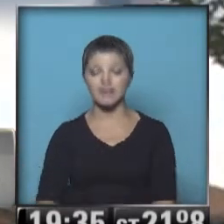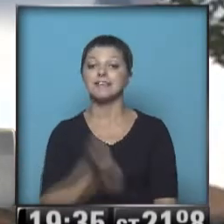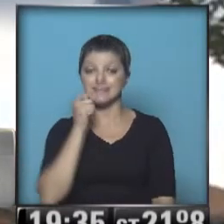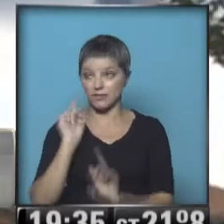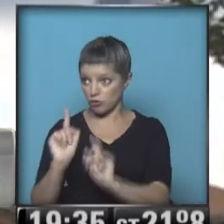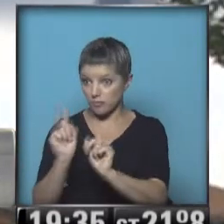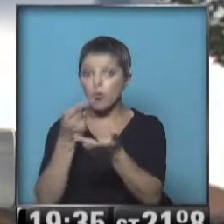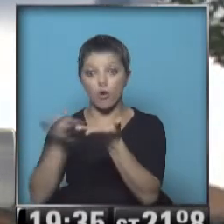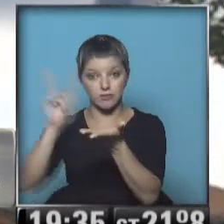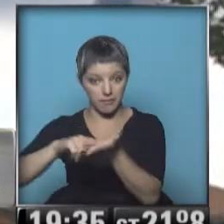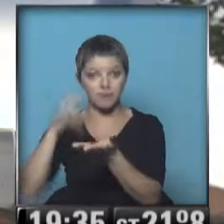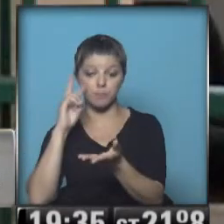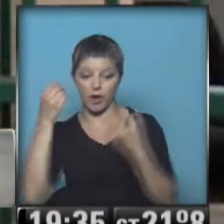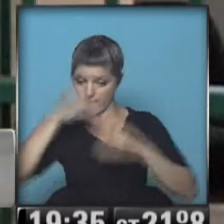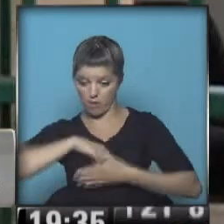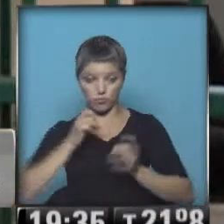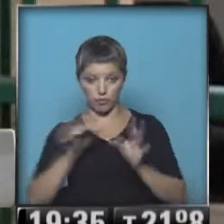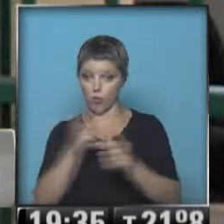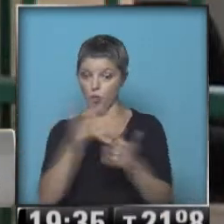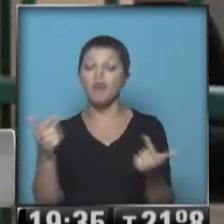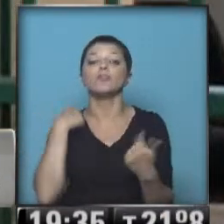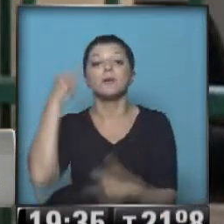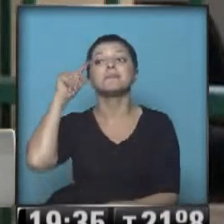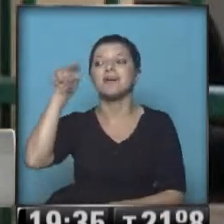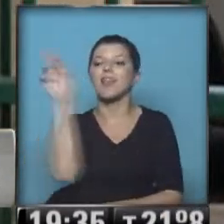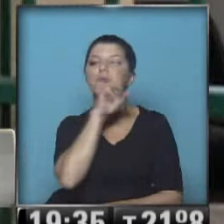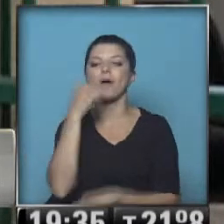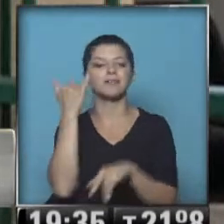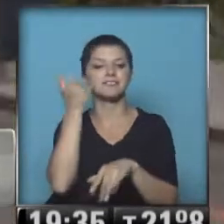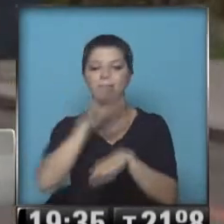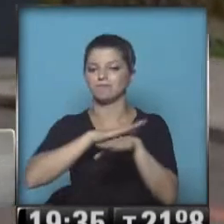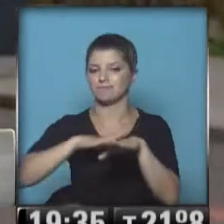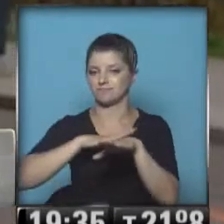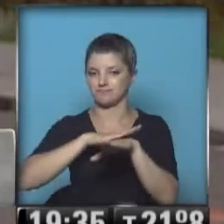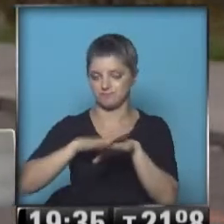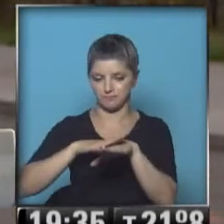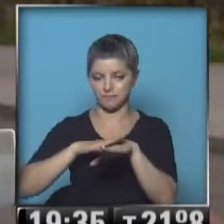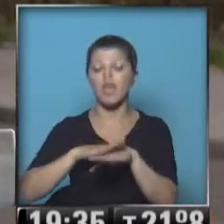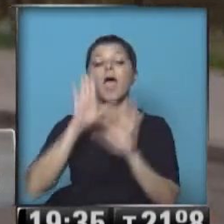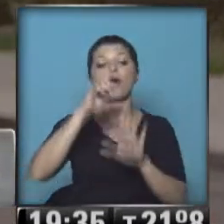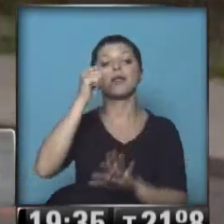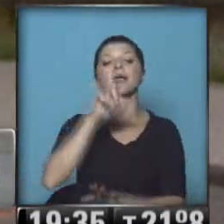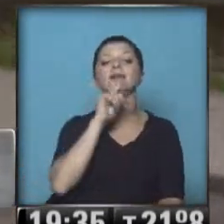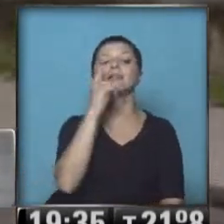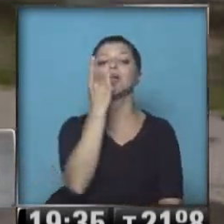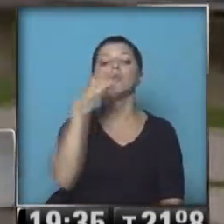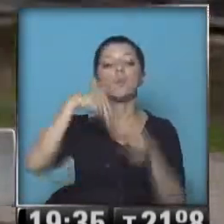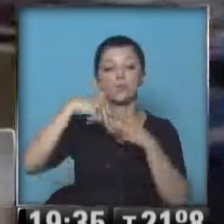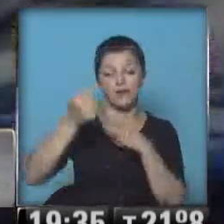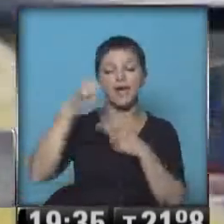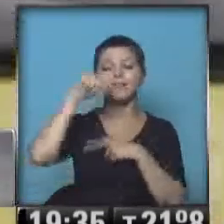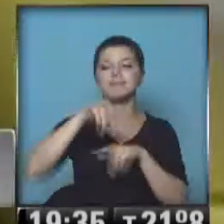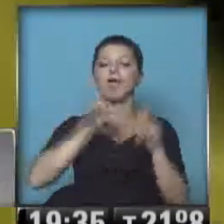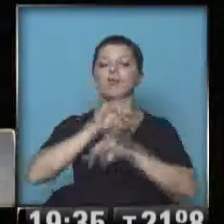repite ese resultado, se considerará que la mujer está curada. En tanto, en Cataluña, las autoridades activaron el